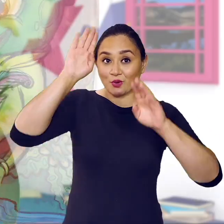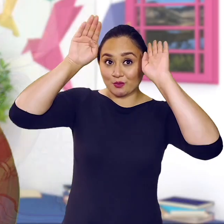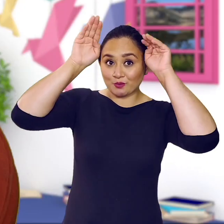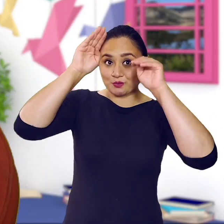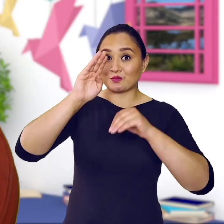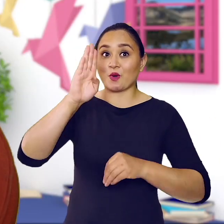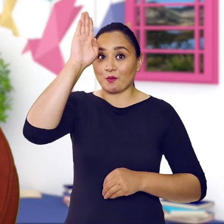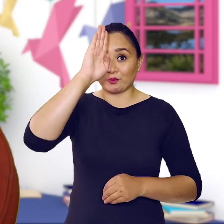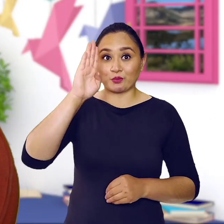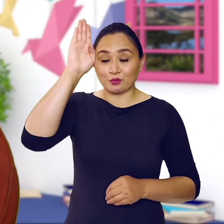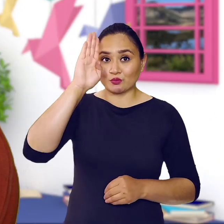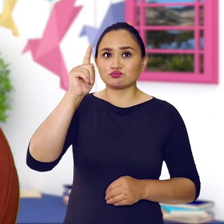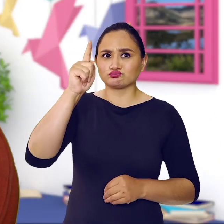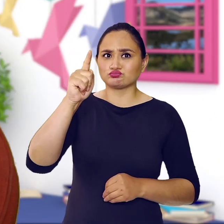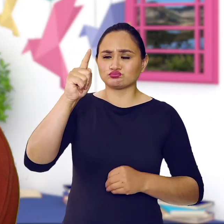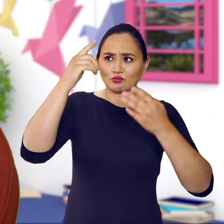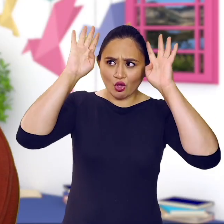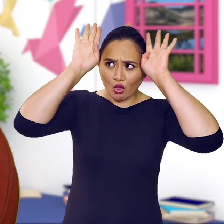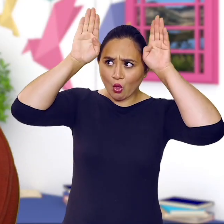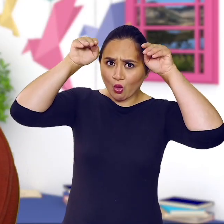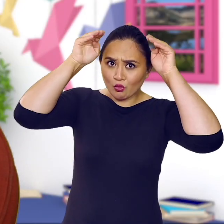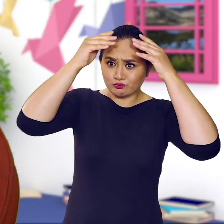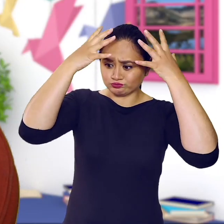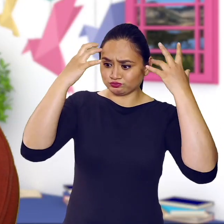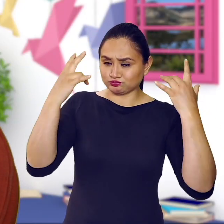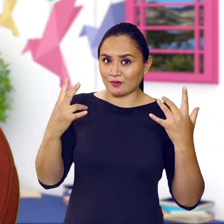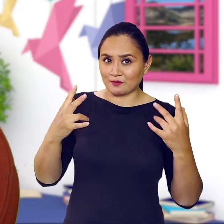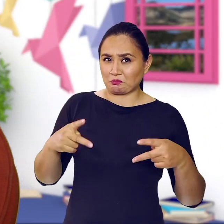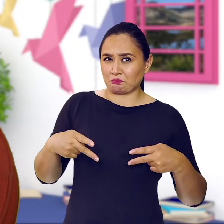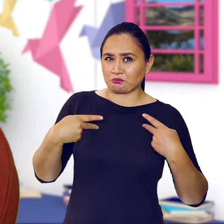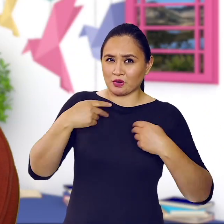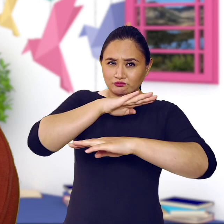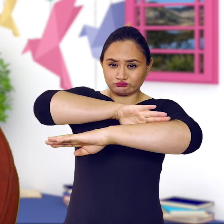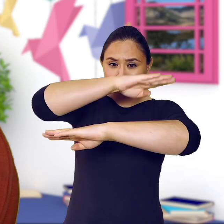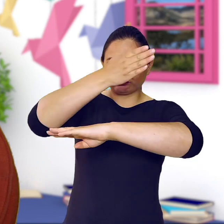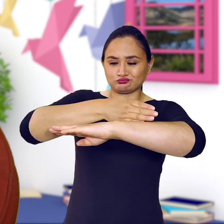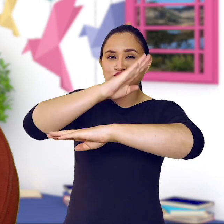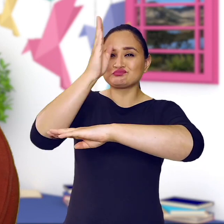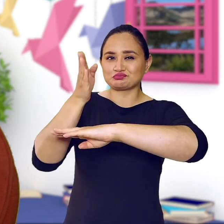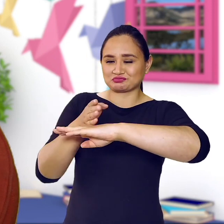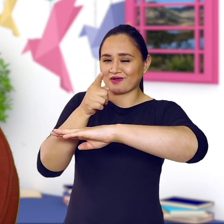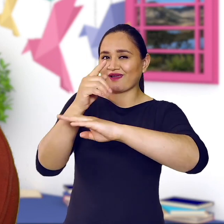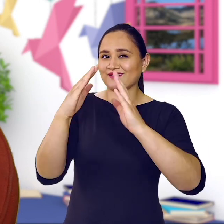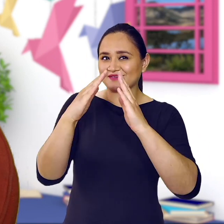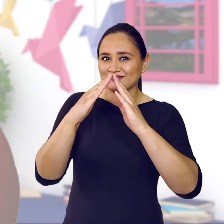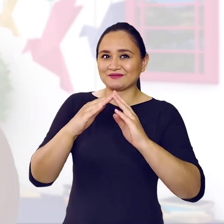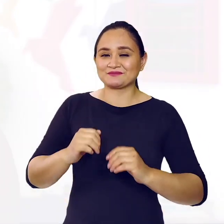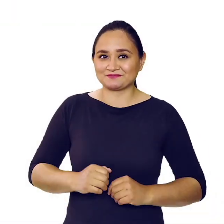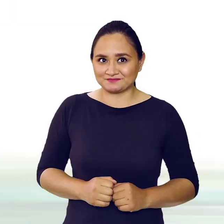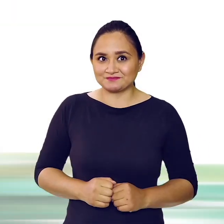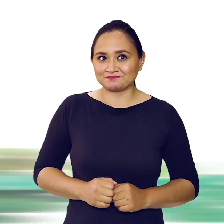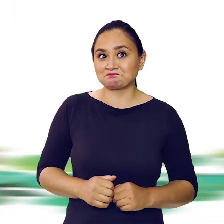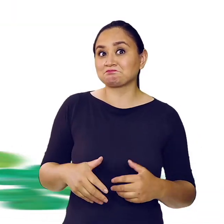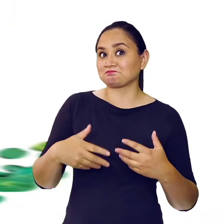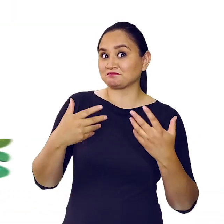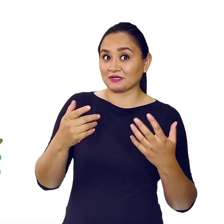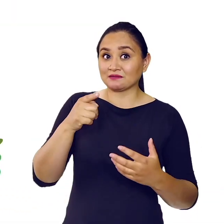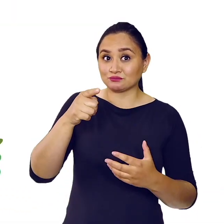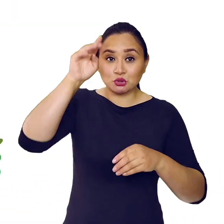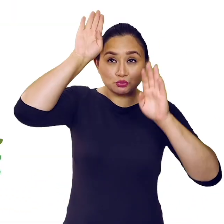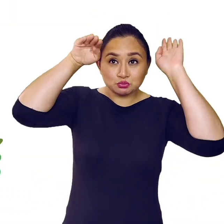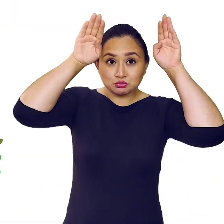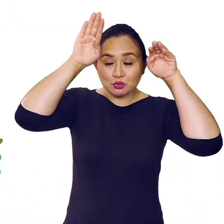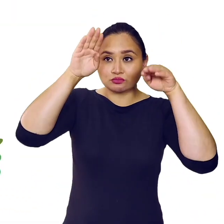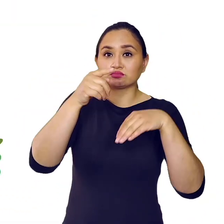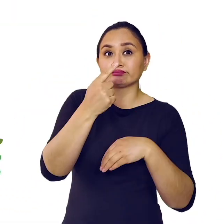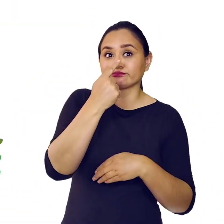Bruno era un burro orejón y peludo que vivía en el frío páramo de los Andes. Era, eso sí,